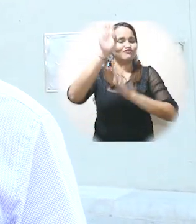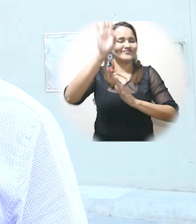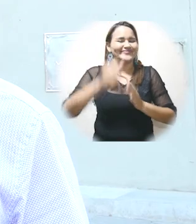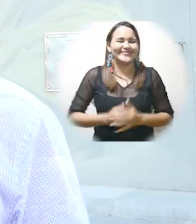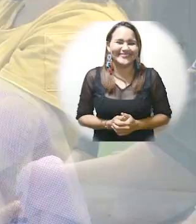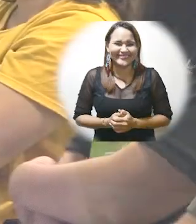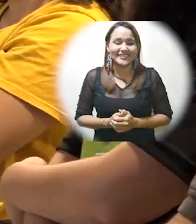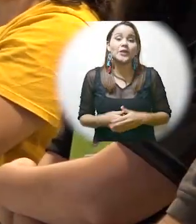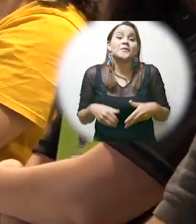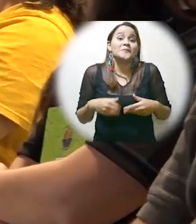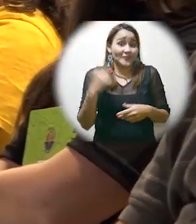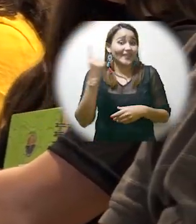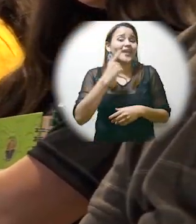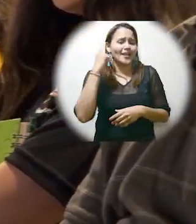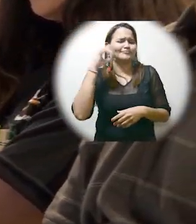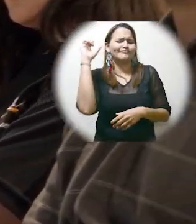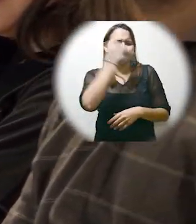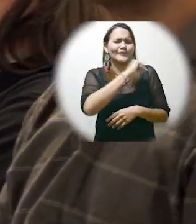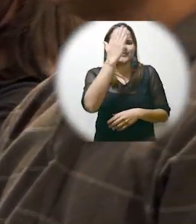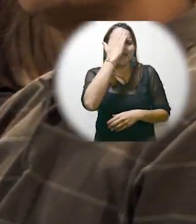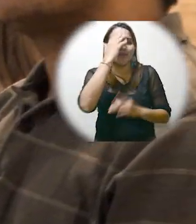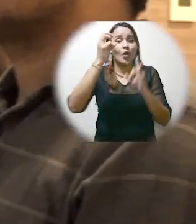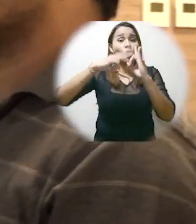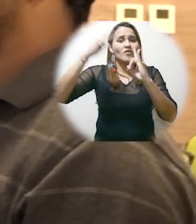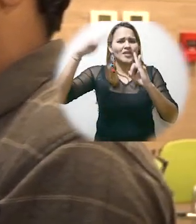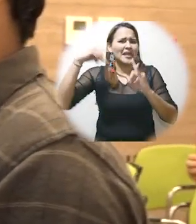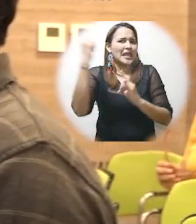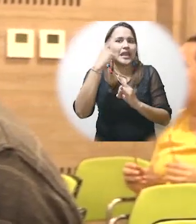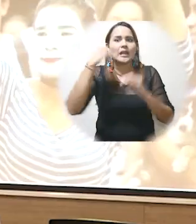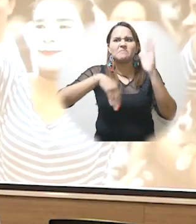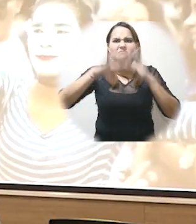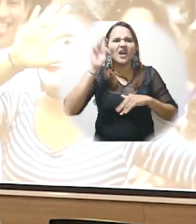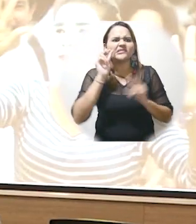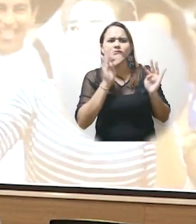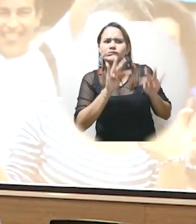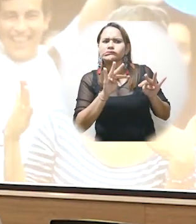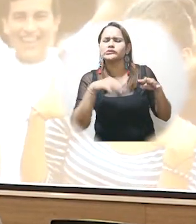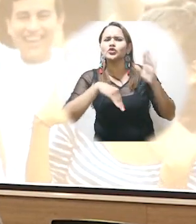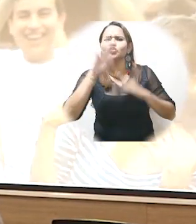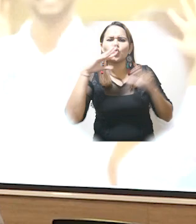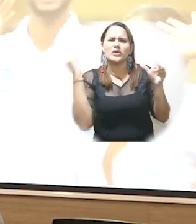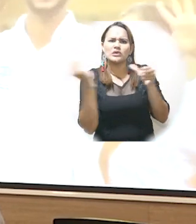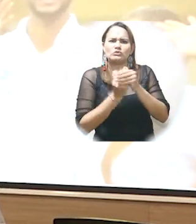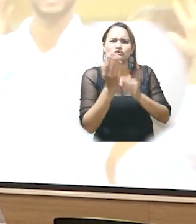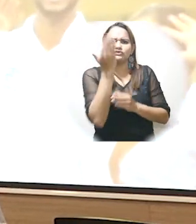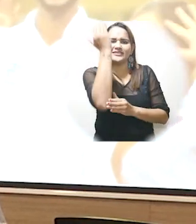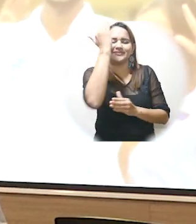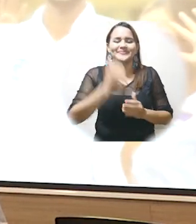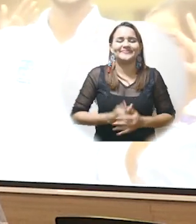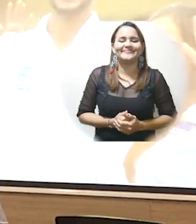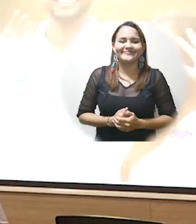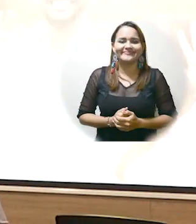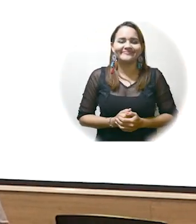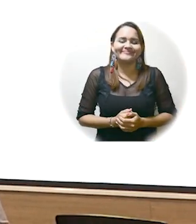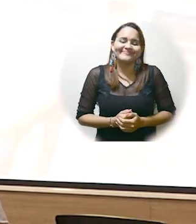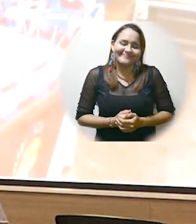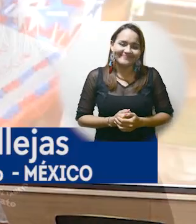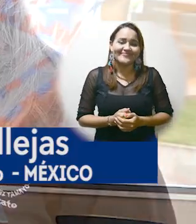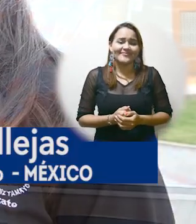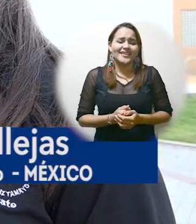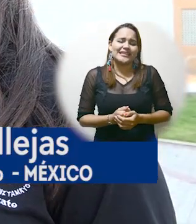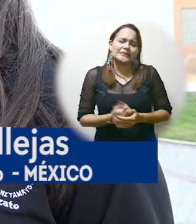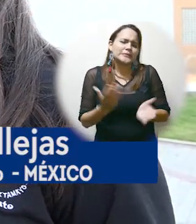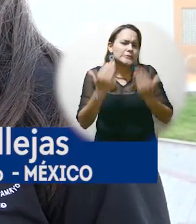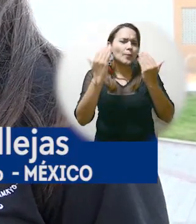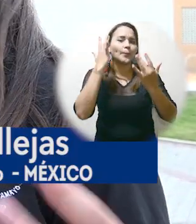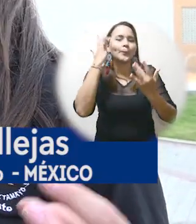de internacionalización. Institución que se ha convertido en referente de calidad e inclusión para los estudiantes de distintos países del mundo.